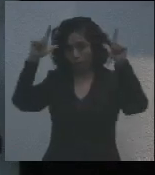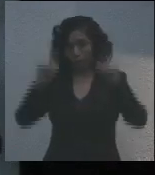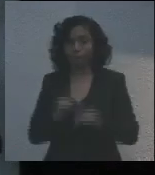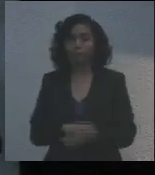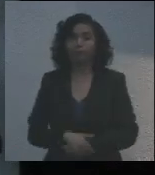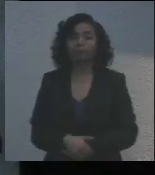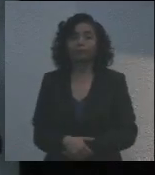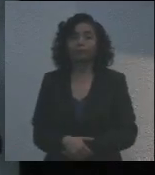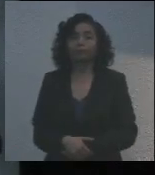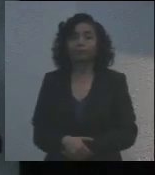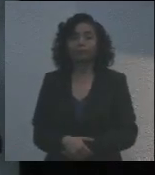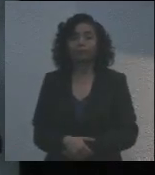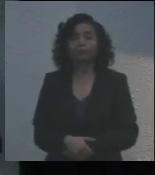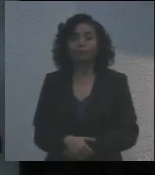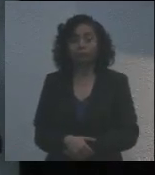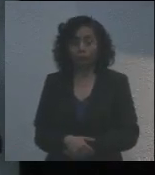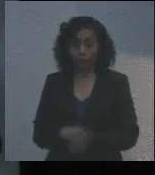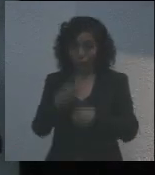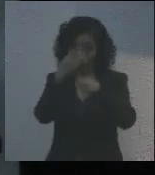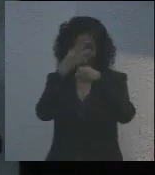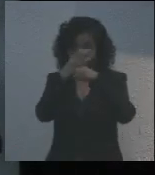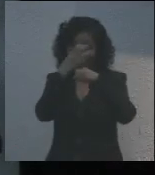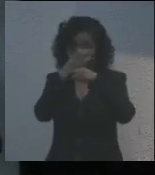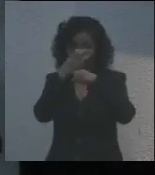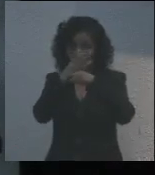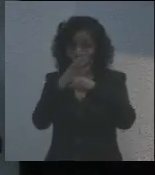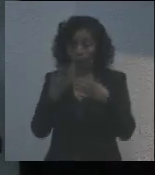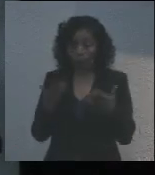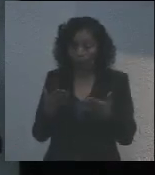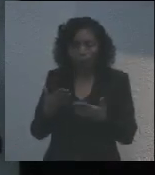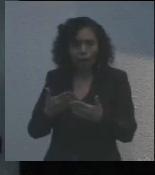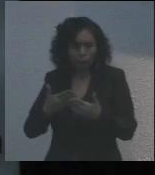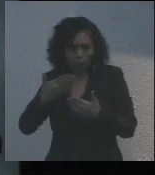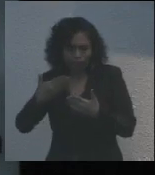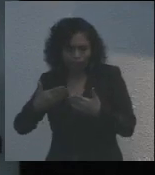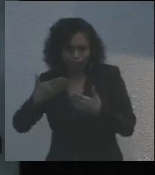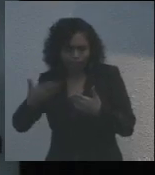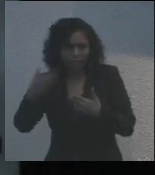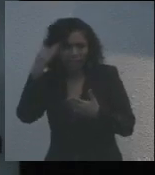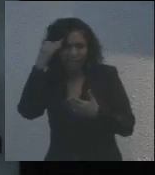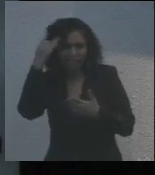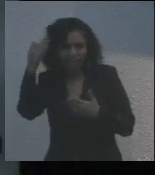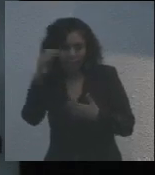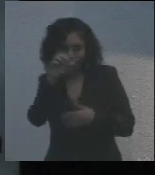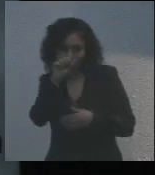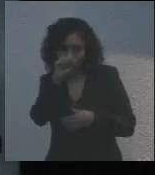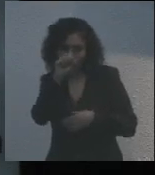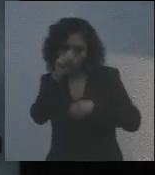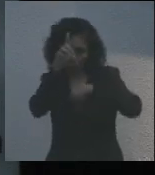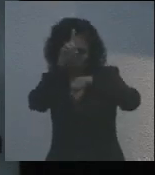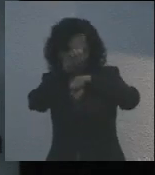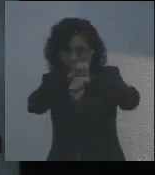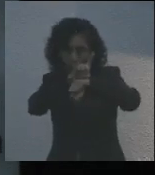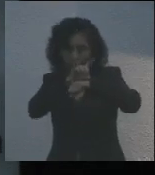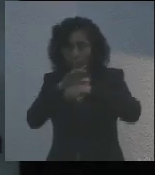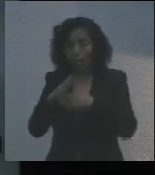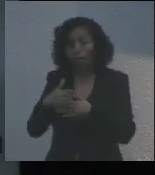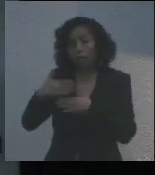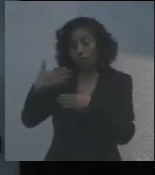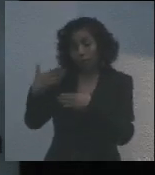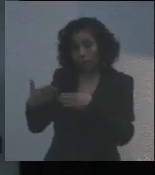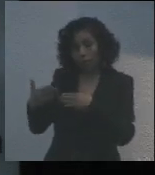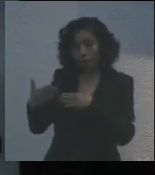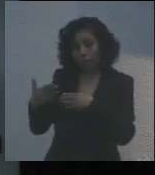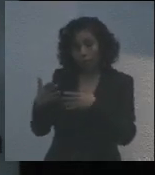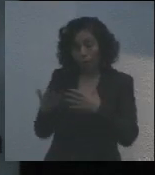Quintana ro tercero en un plazo que no exceda de 60 días naturales por posteriores a